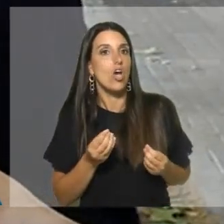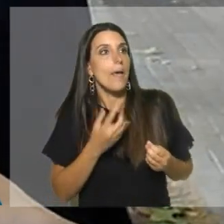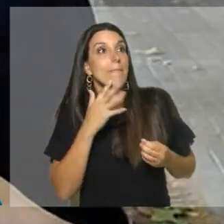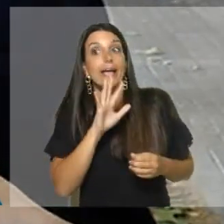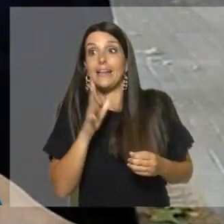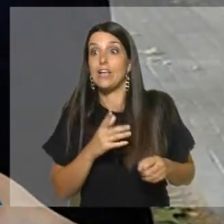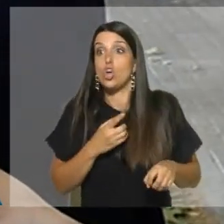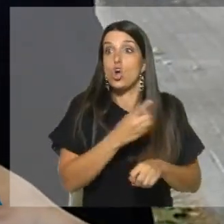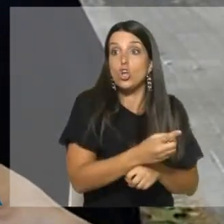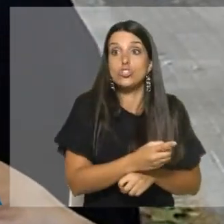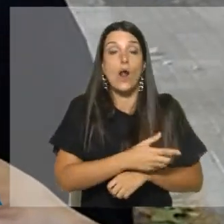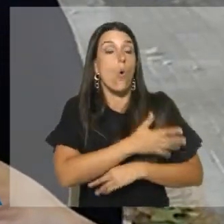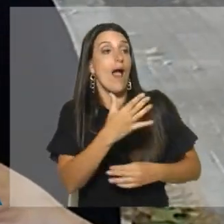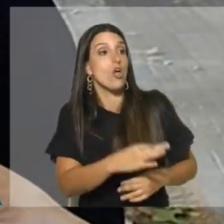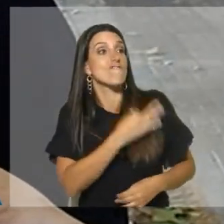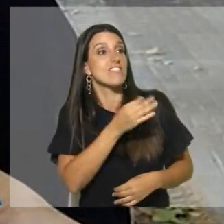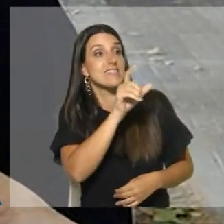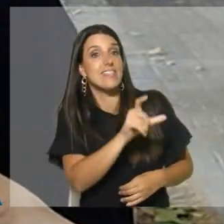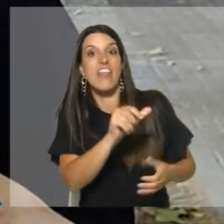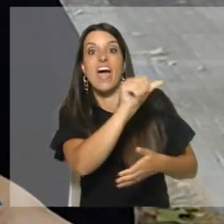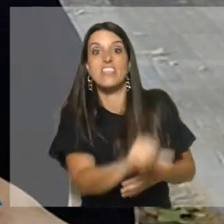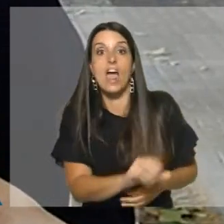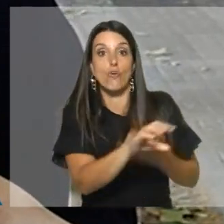se cometiera algo contra la vida del